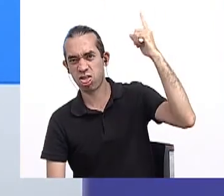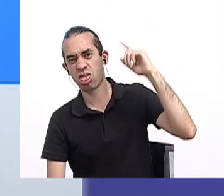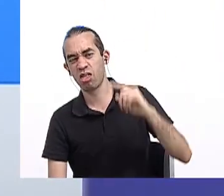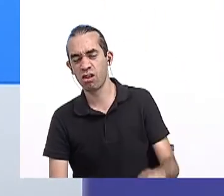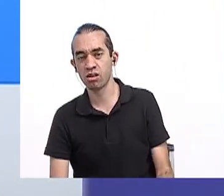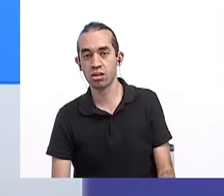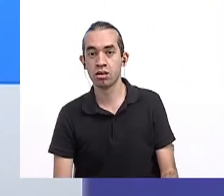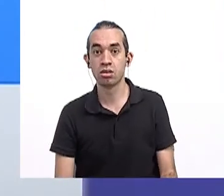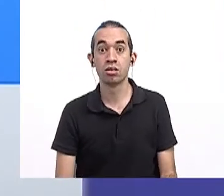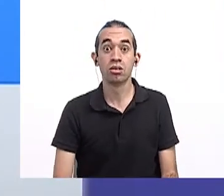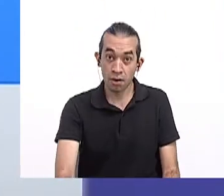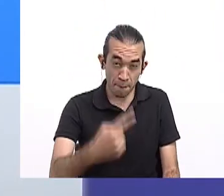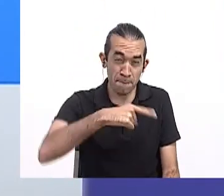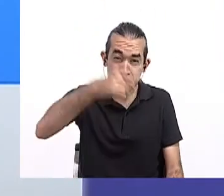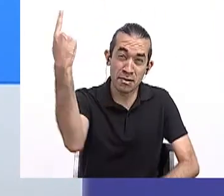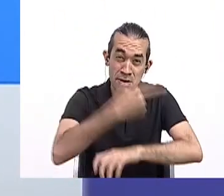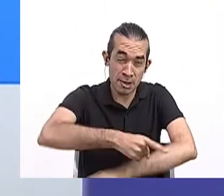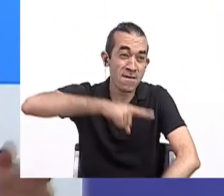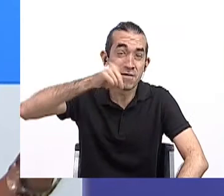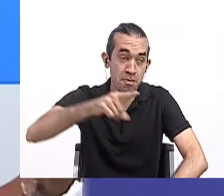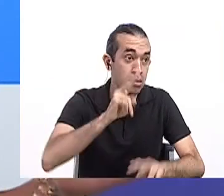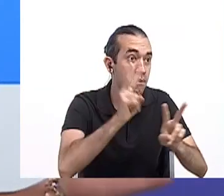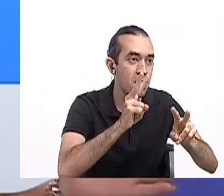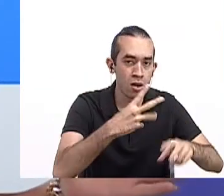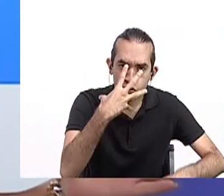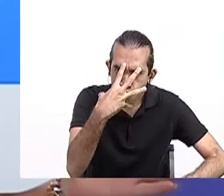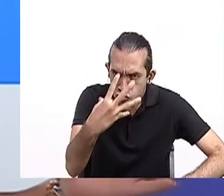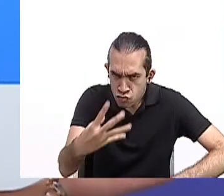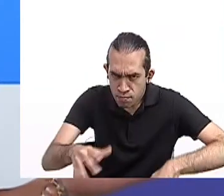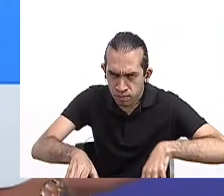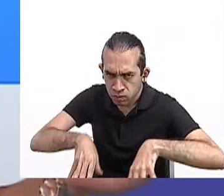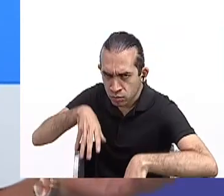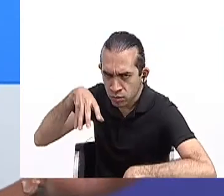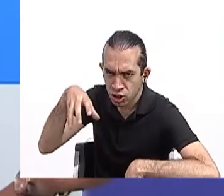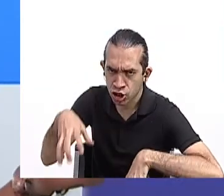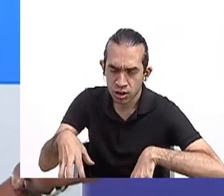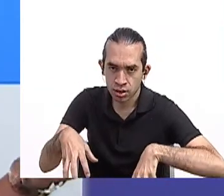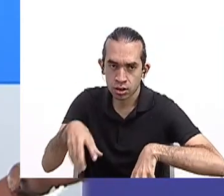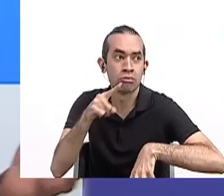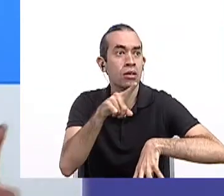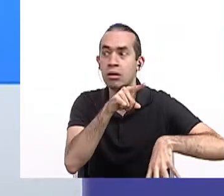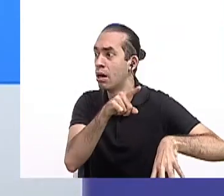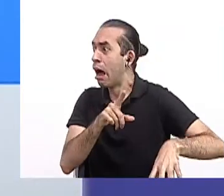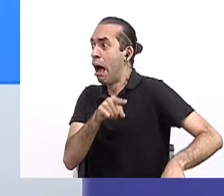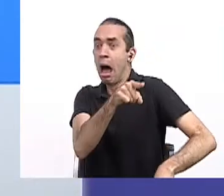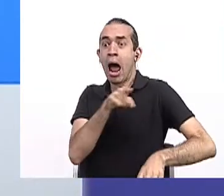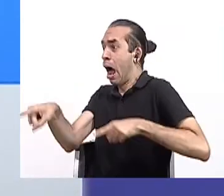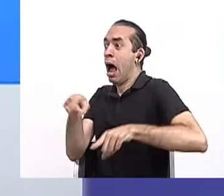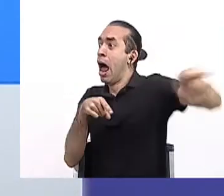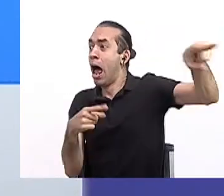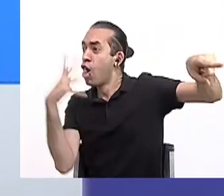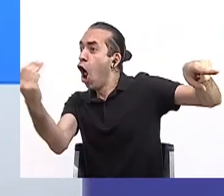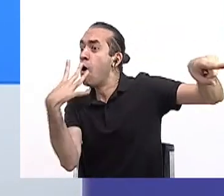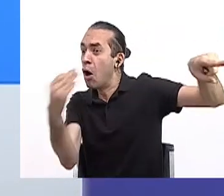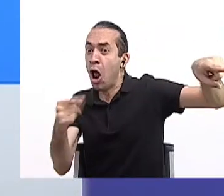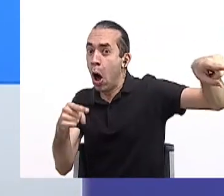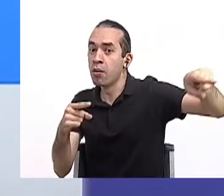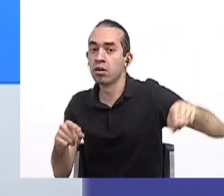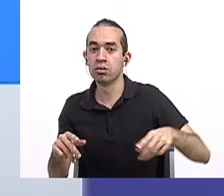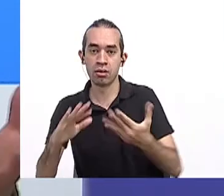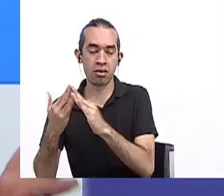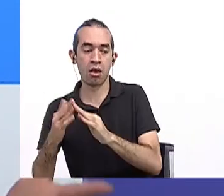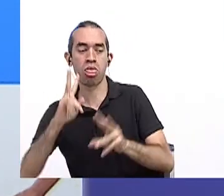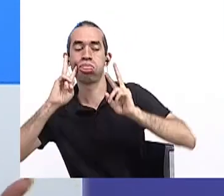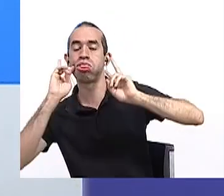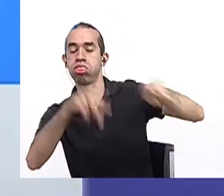pedro biólogo y les avisó el lobo el lobo las personas lo ignoraron y qué sucedió